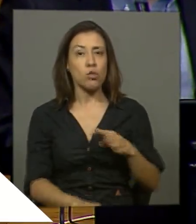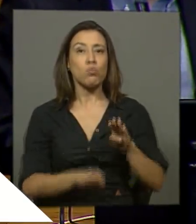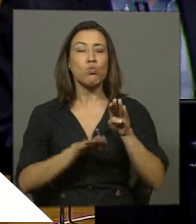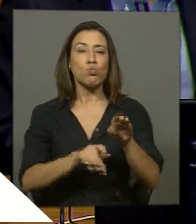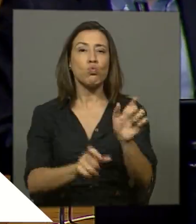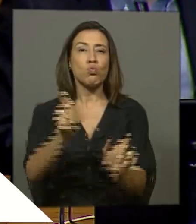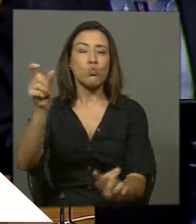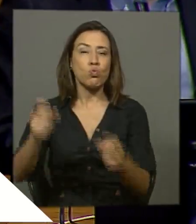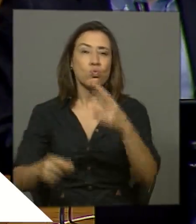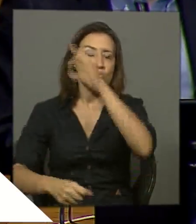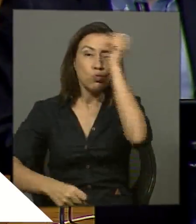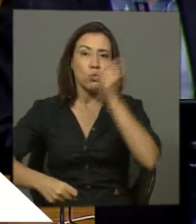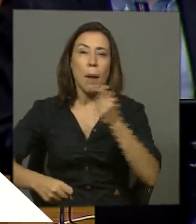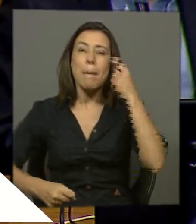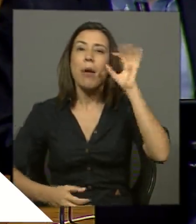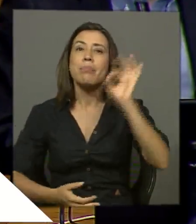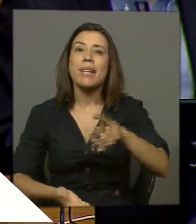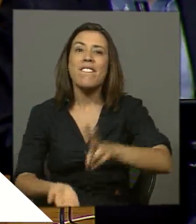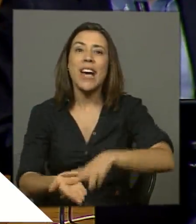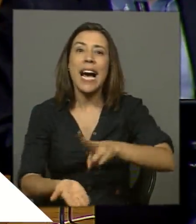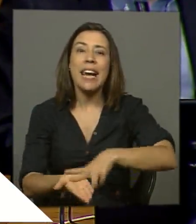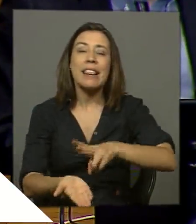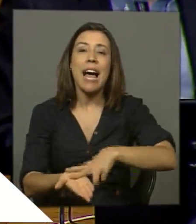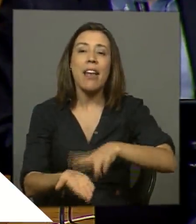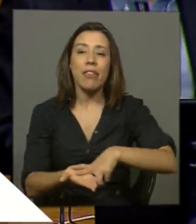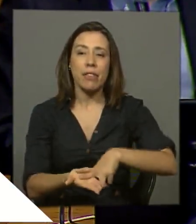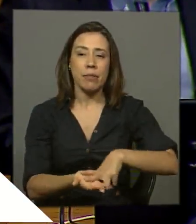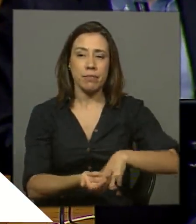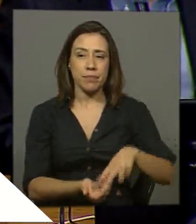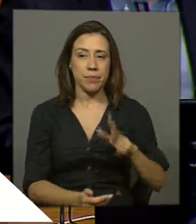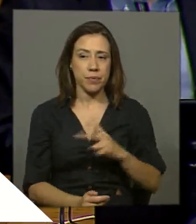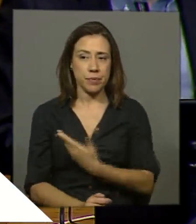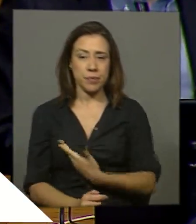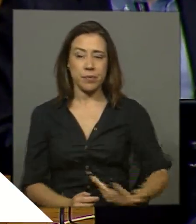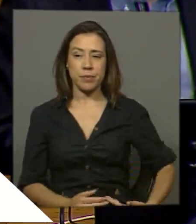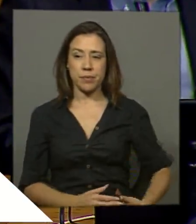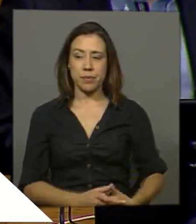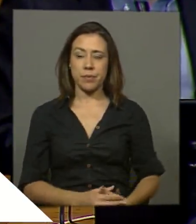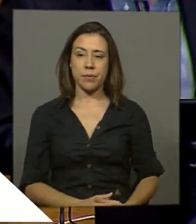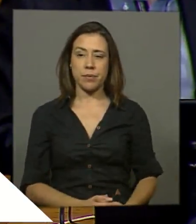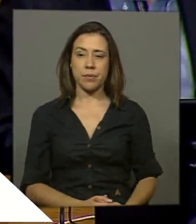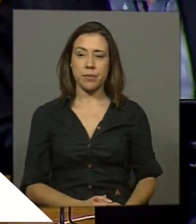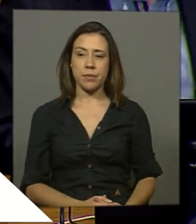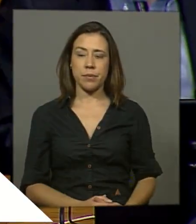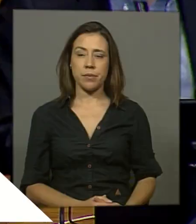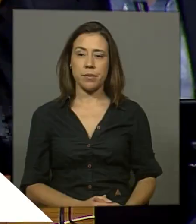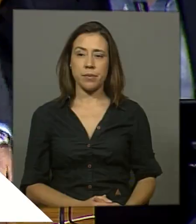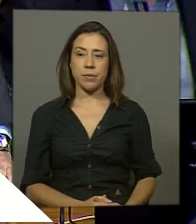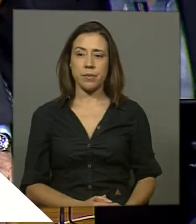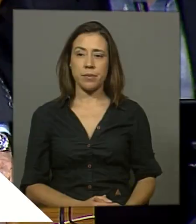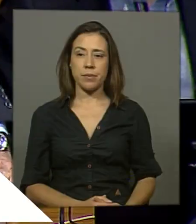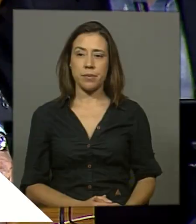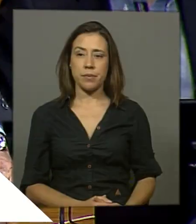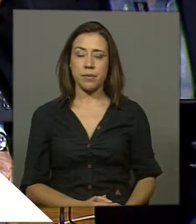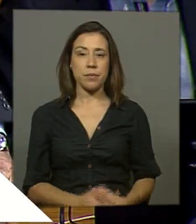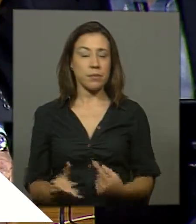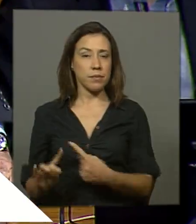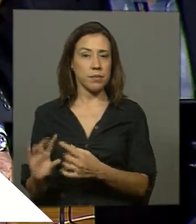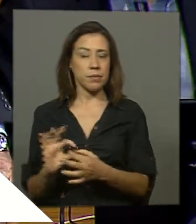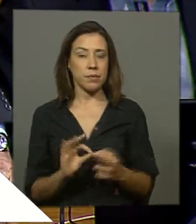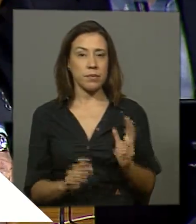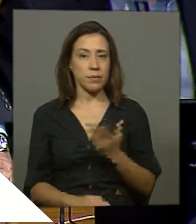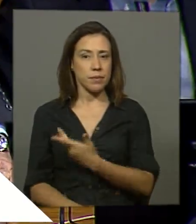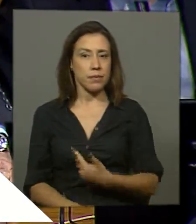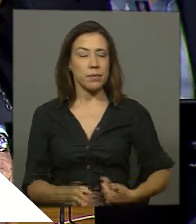la gente en la araucanía pero de verdad de verdad señor presidente es por eso señor